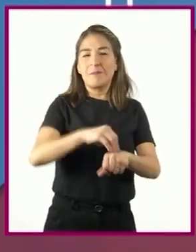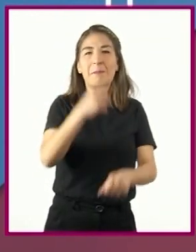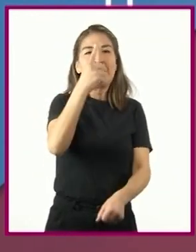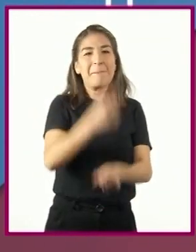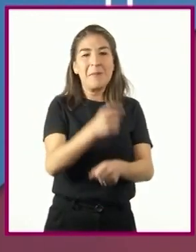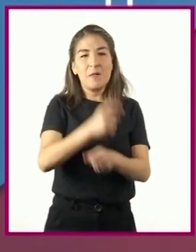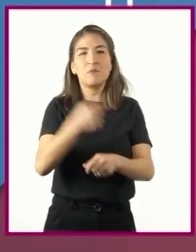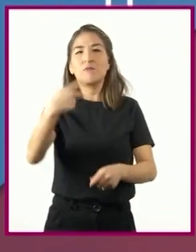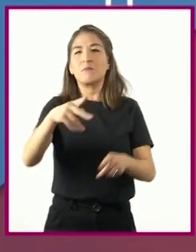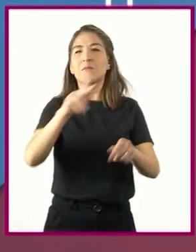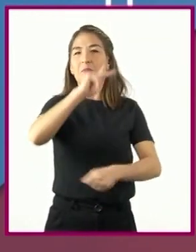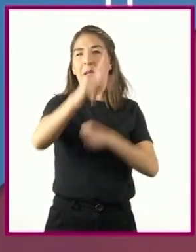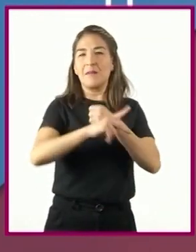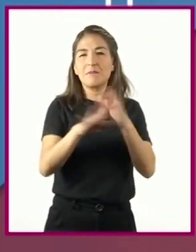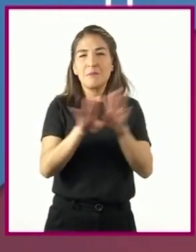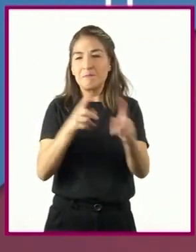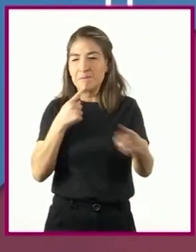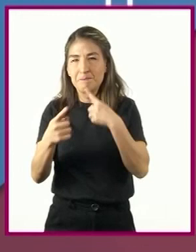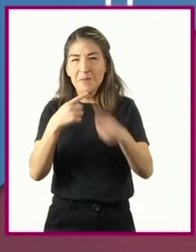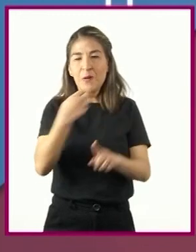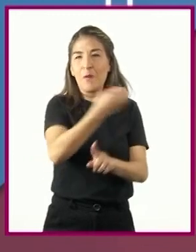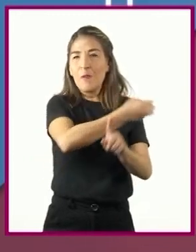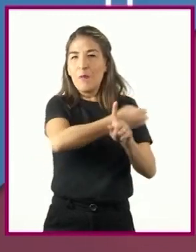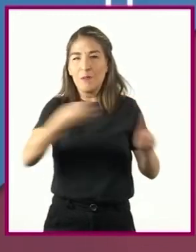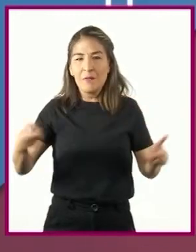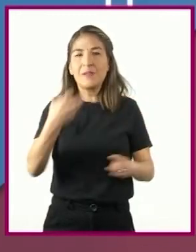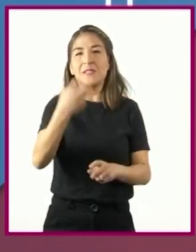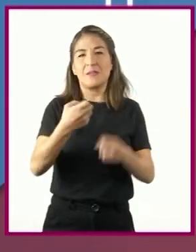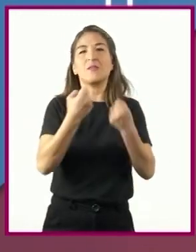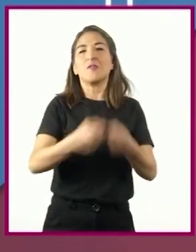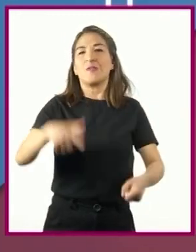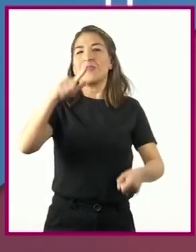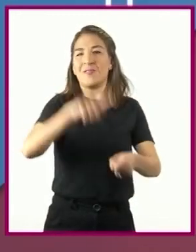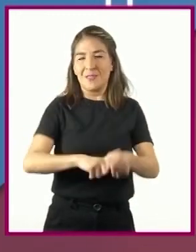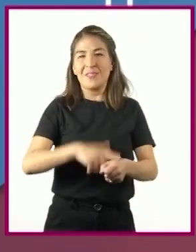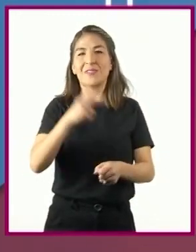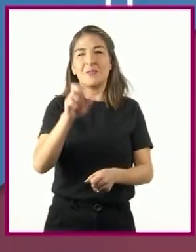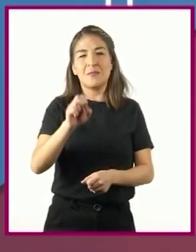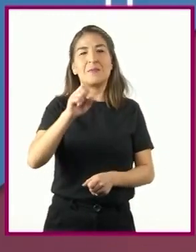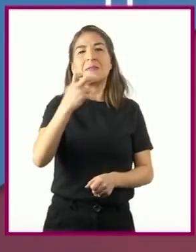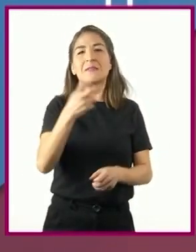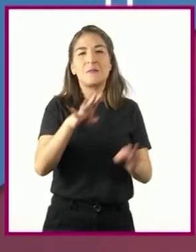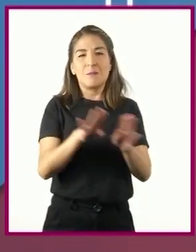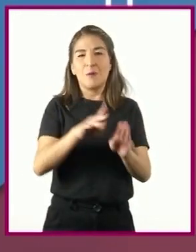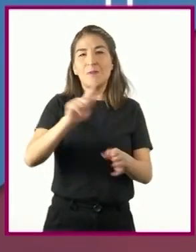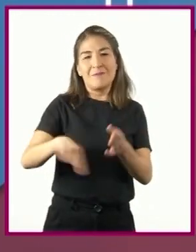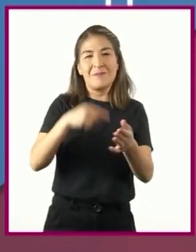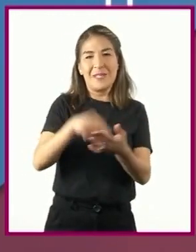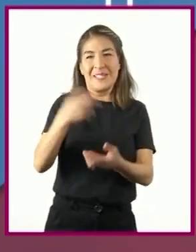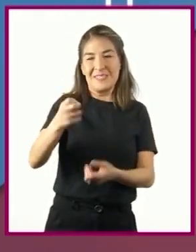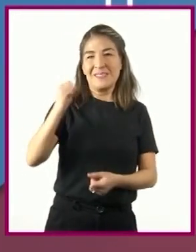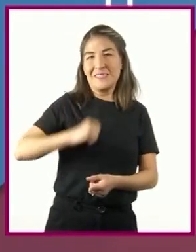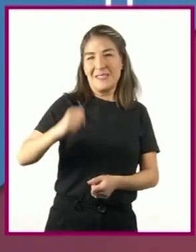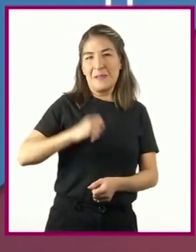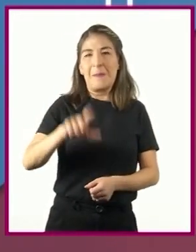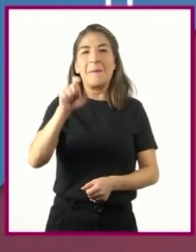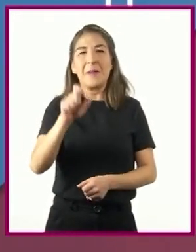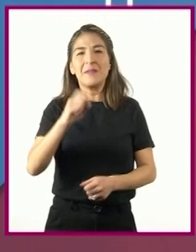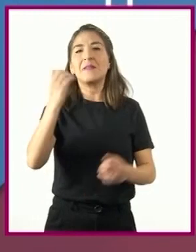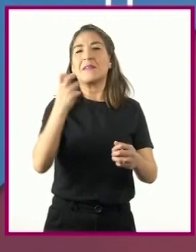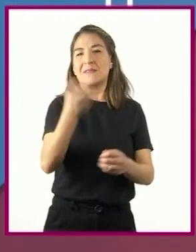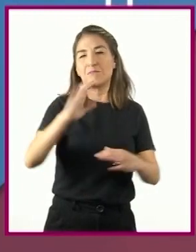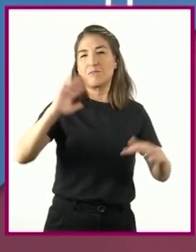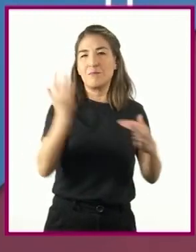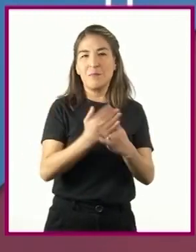país organizado bajo el modelo socialista, que marcó durante una buena parte del siglo XX la división del